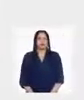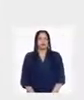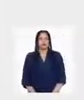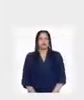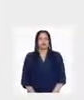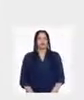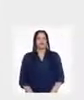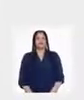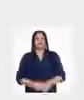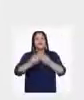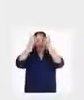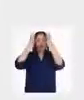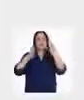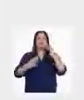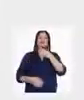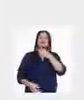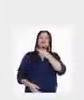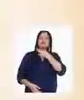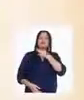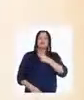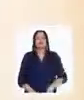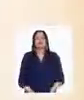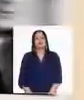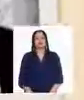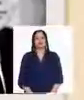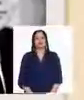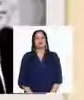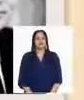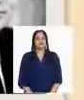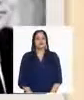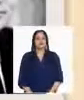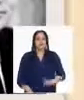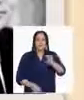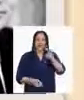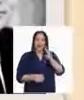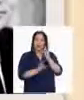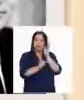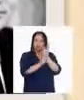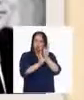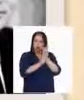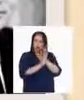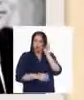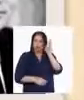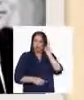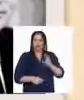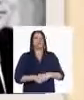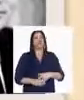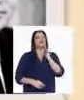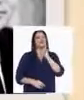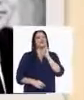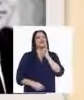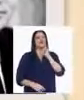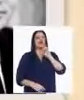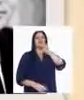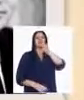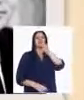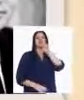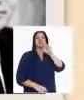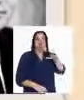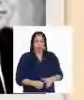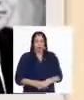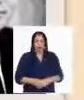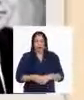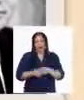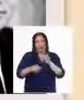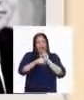El dato curioso. Para el educador y psicólogo estadounidense Donald Super, la